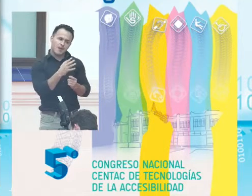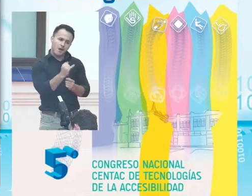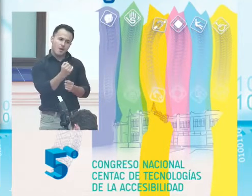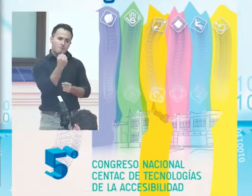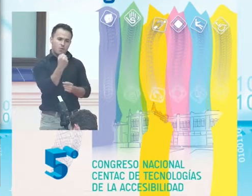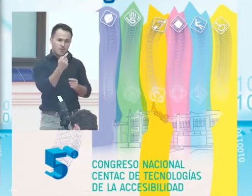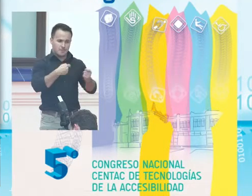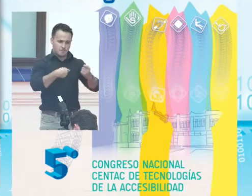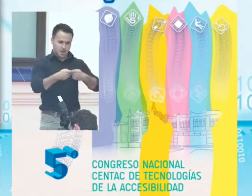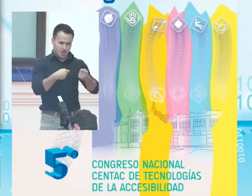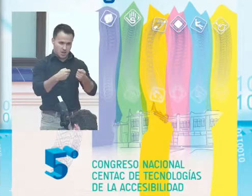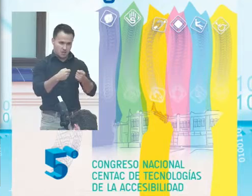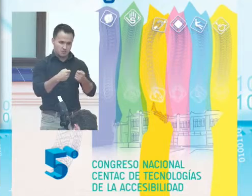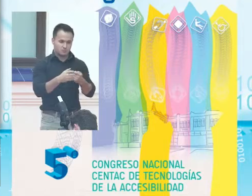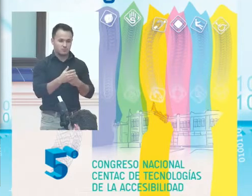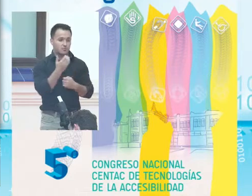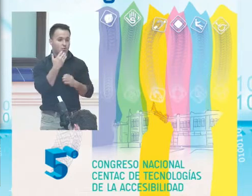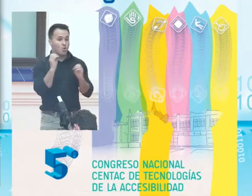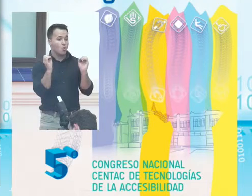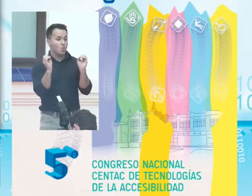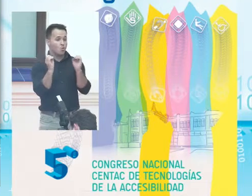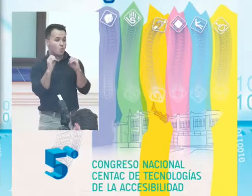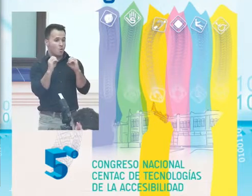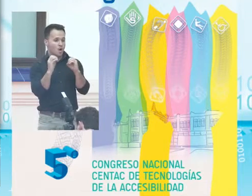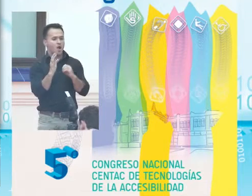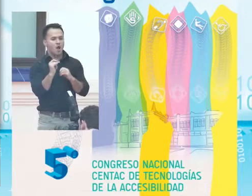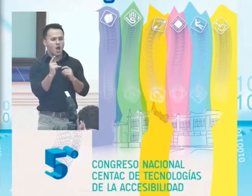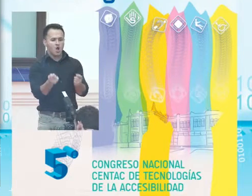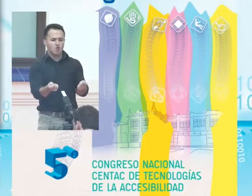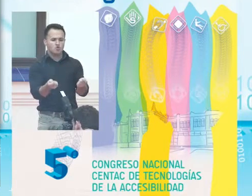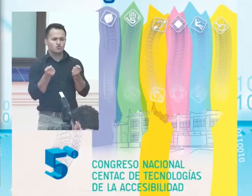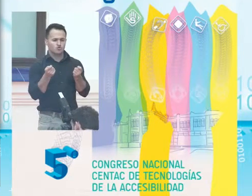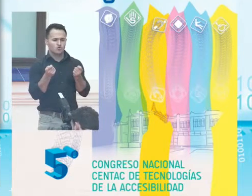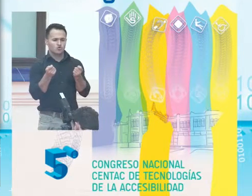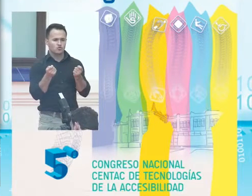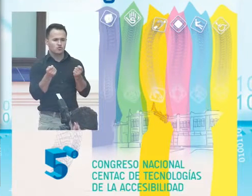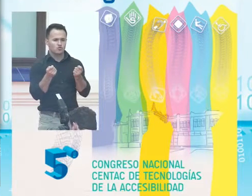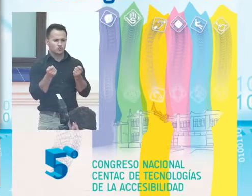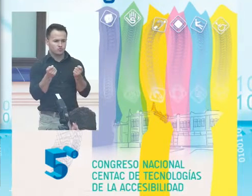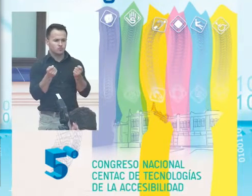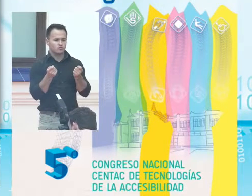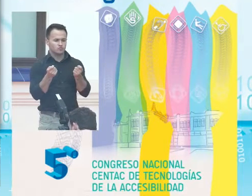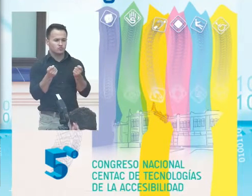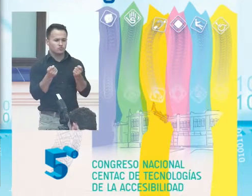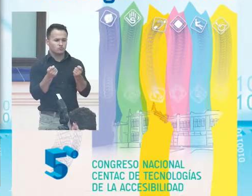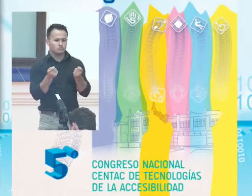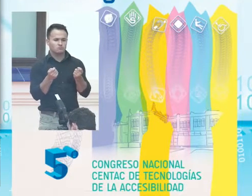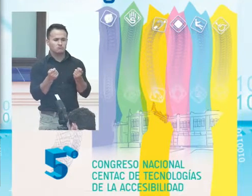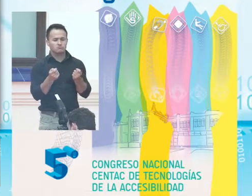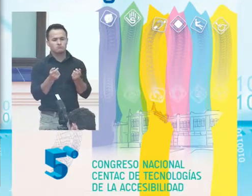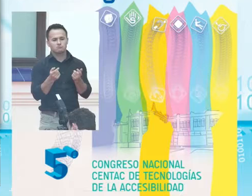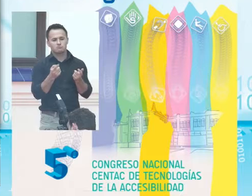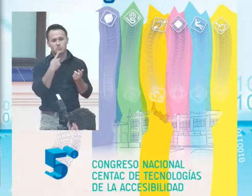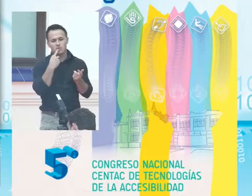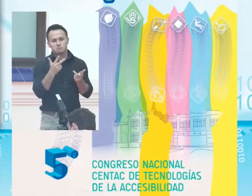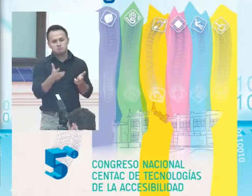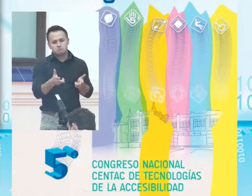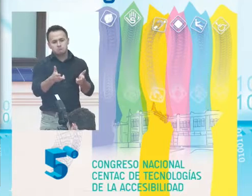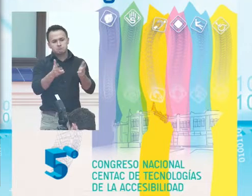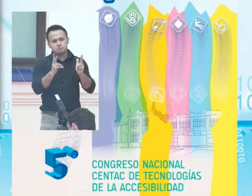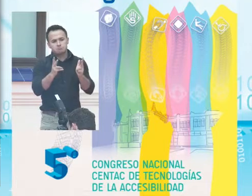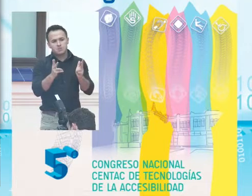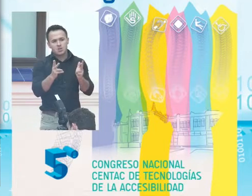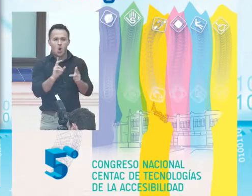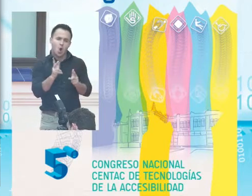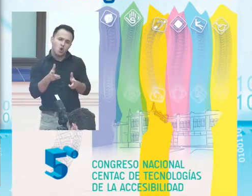mercado. Cuando Google, que tiene control sobre mucho de lo que vosotros hacéis, dice vamos a permitir o no